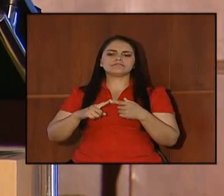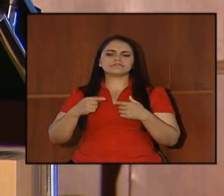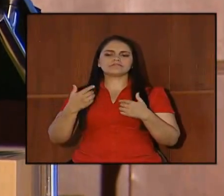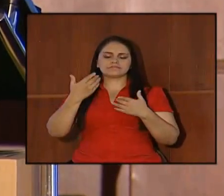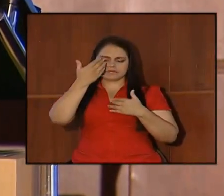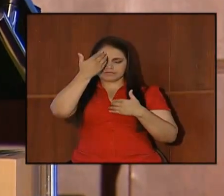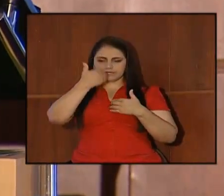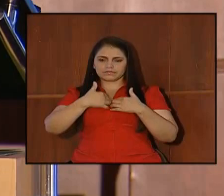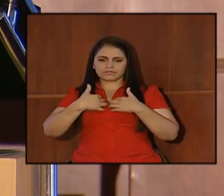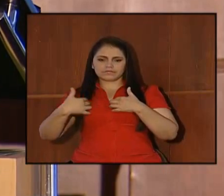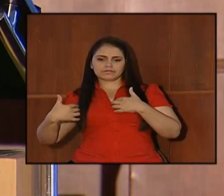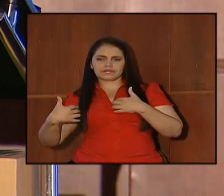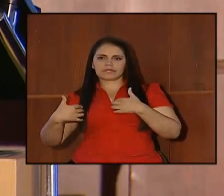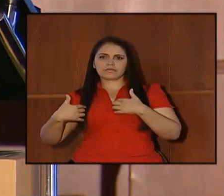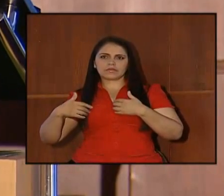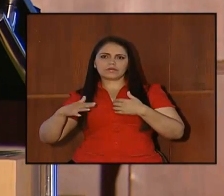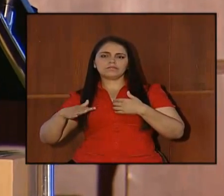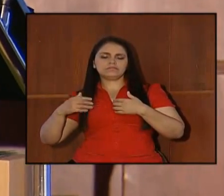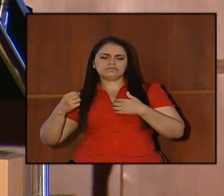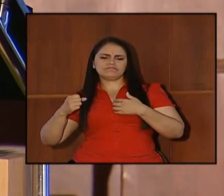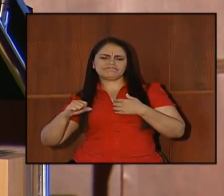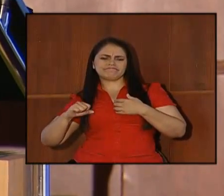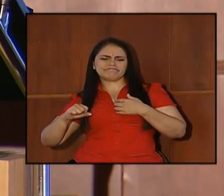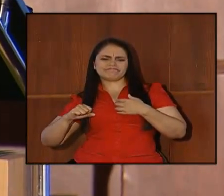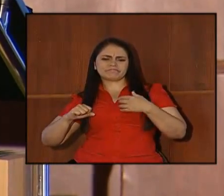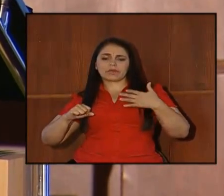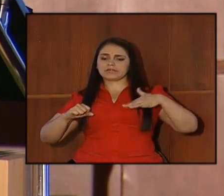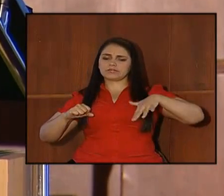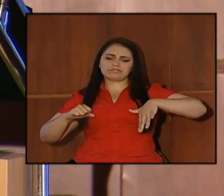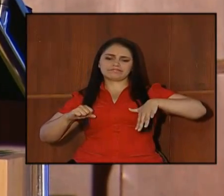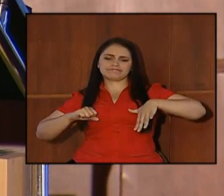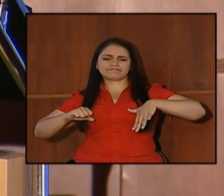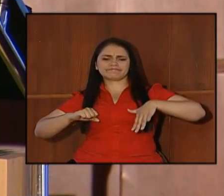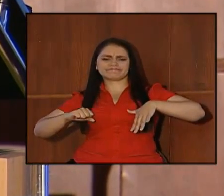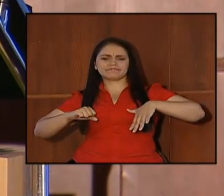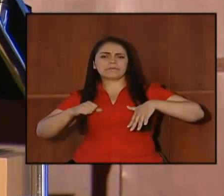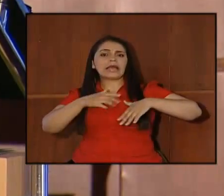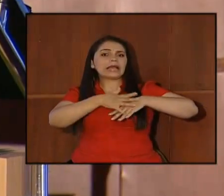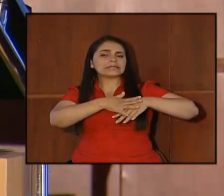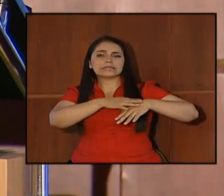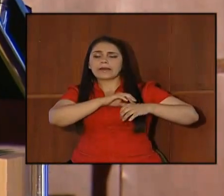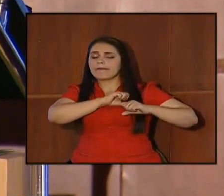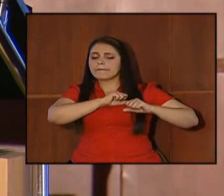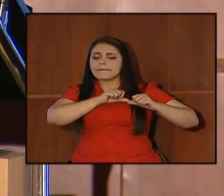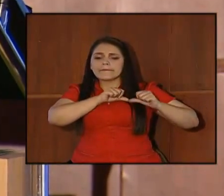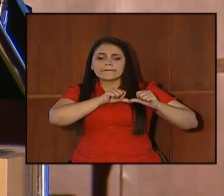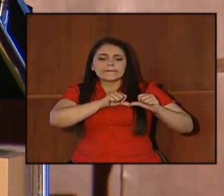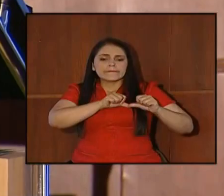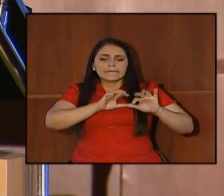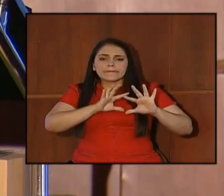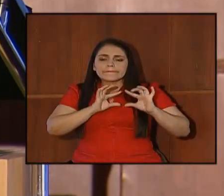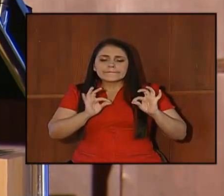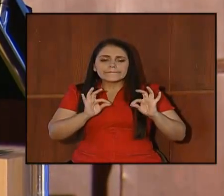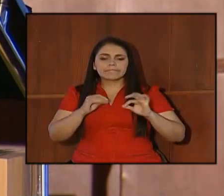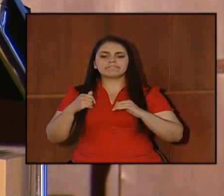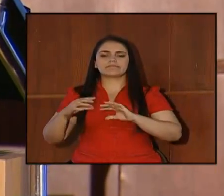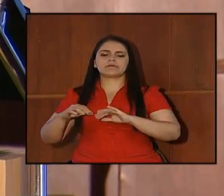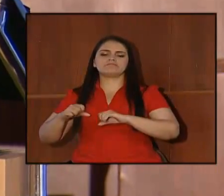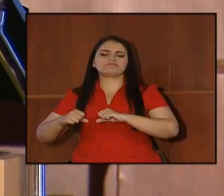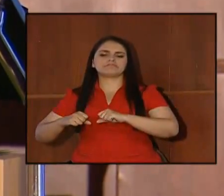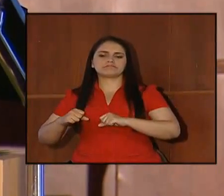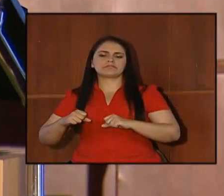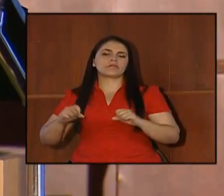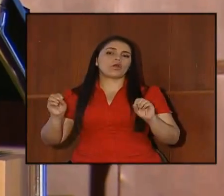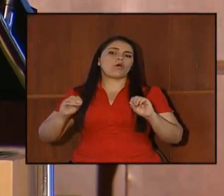la mitad de un cuerpo, o que mueva o que no mueva del todo, o sea que